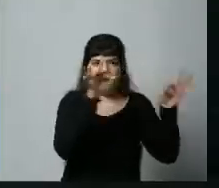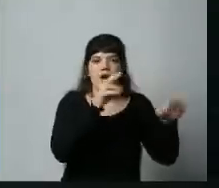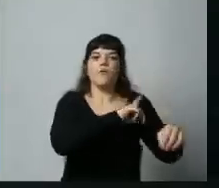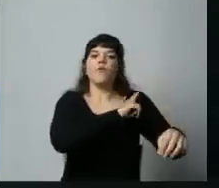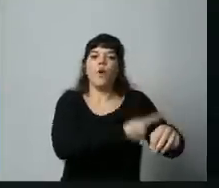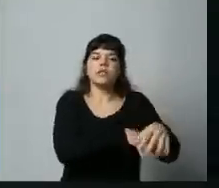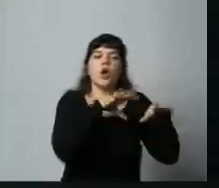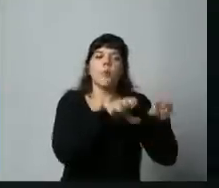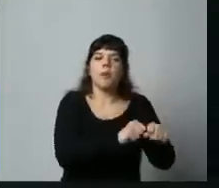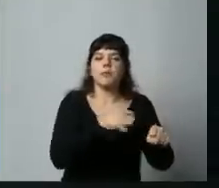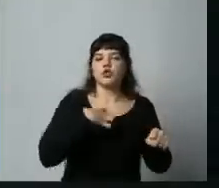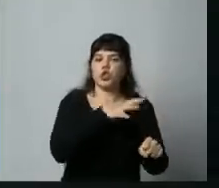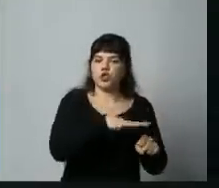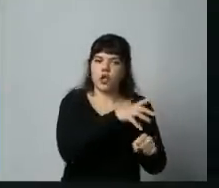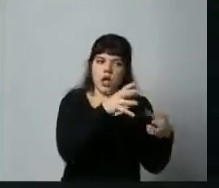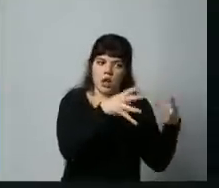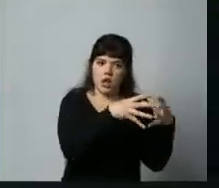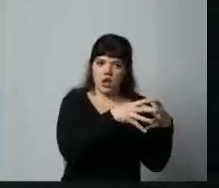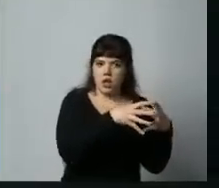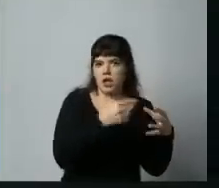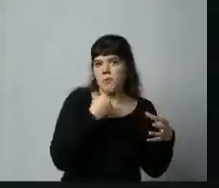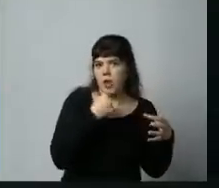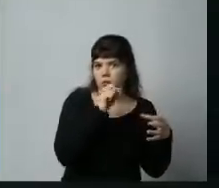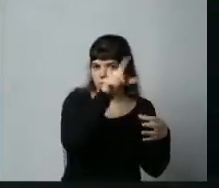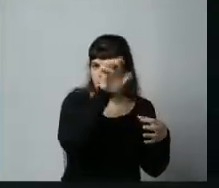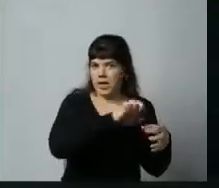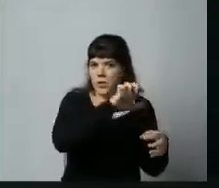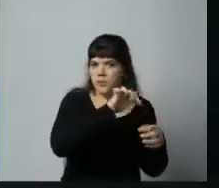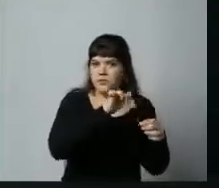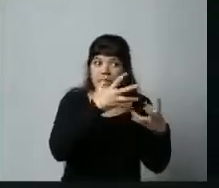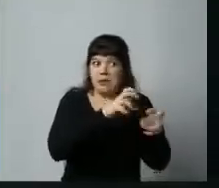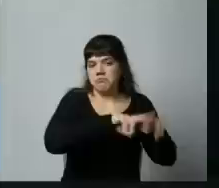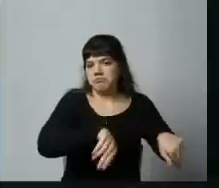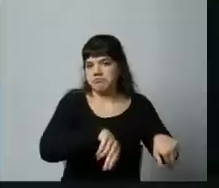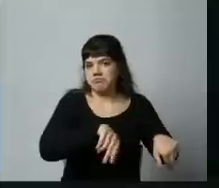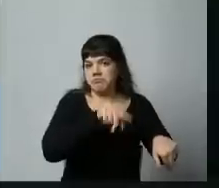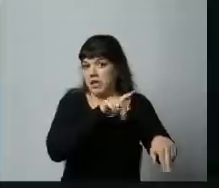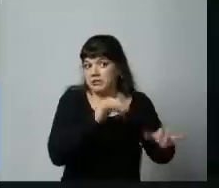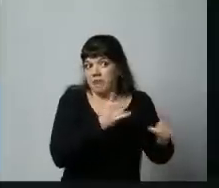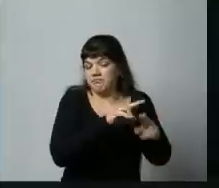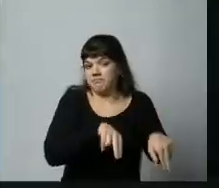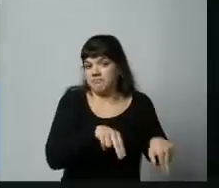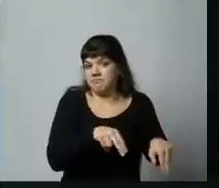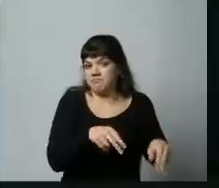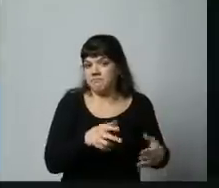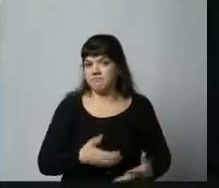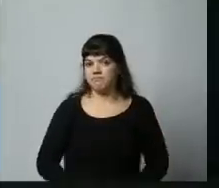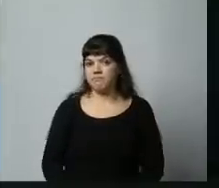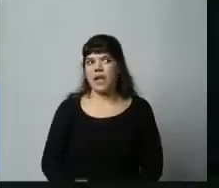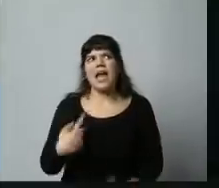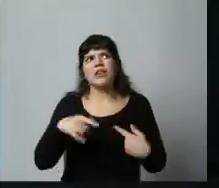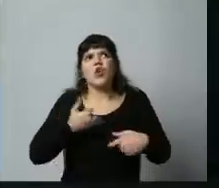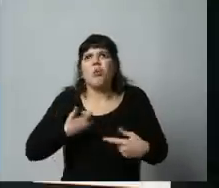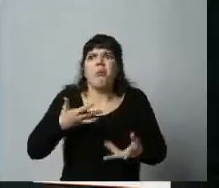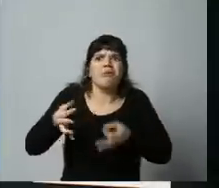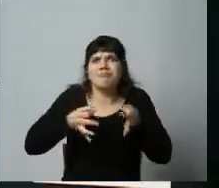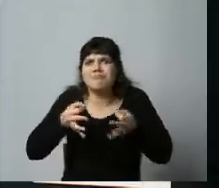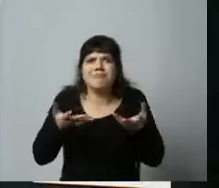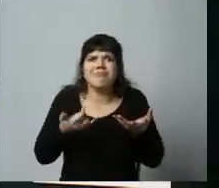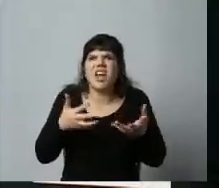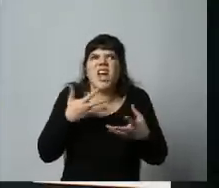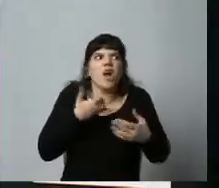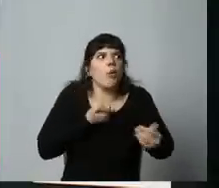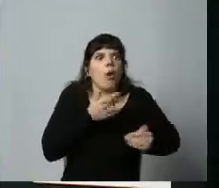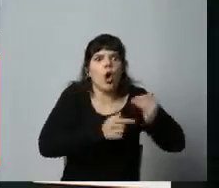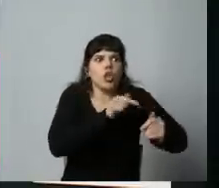eh el movimiento el partido político que fue proscripto esta semana en Ecuador Leandro y y cuál es la estrategia que va a seguir Rafael Correa qué se